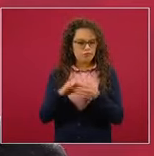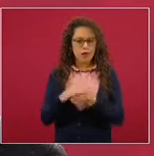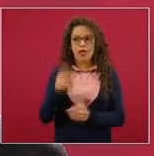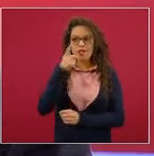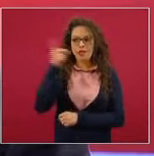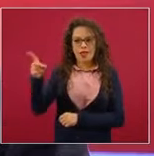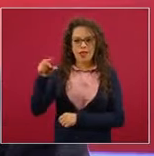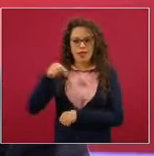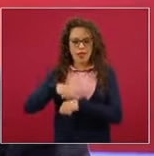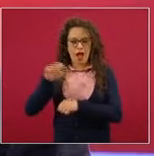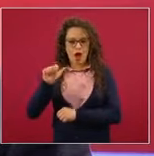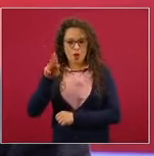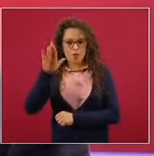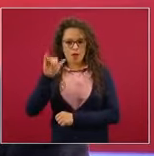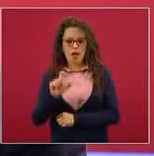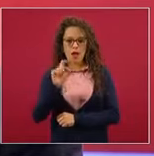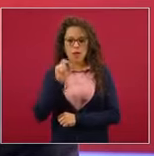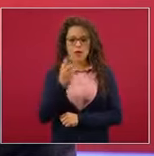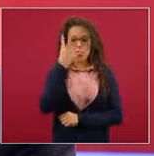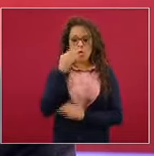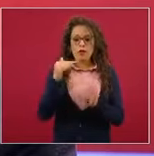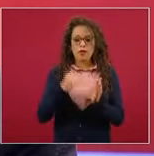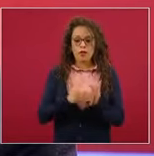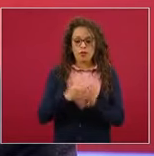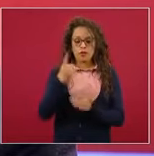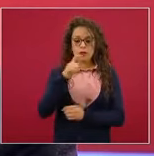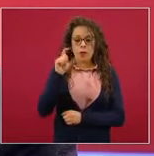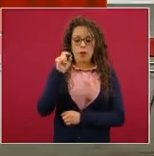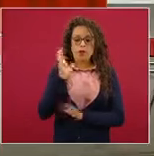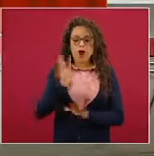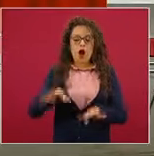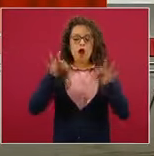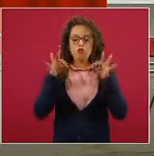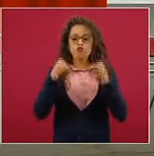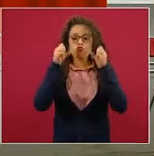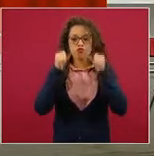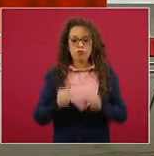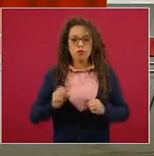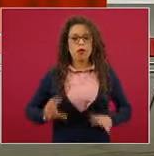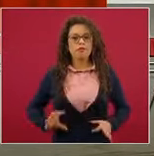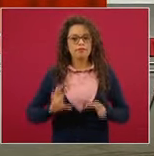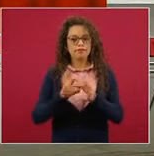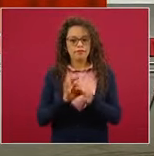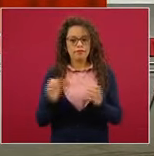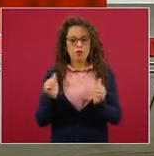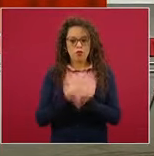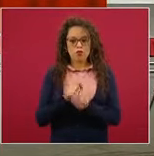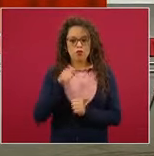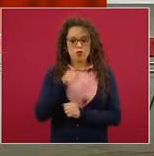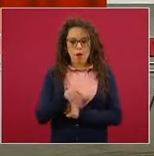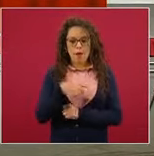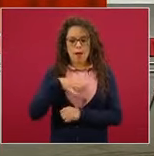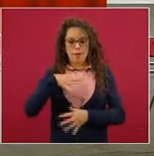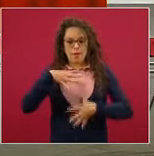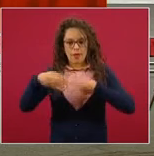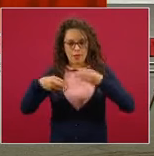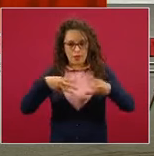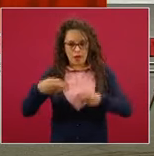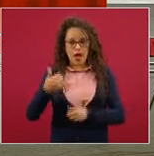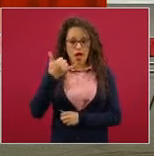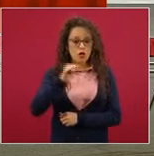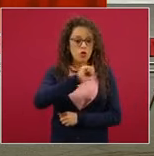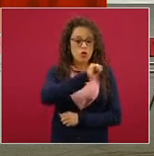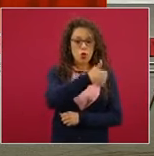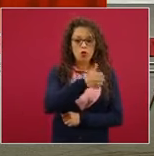son 24.120 confirmados por asociación epidemiológica y 578 confirmados por